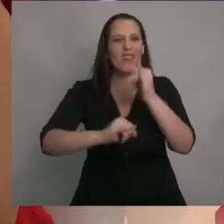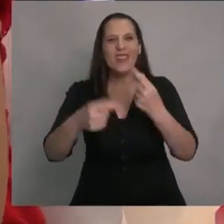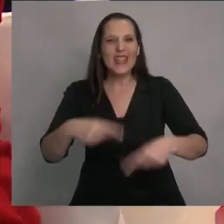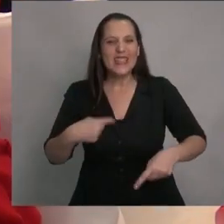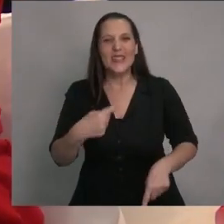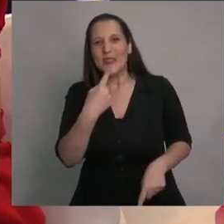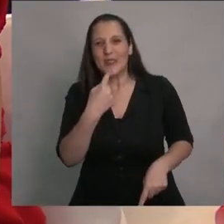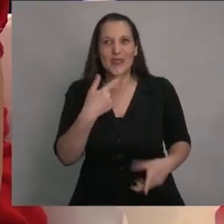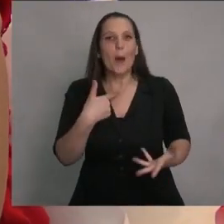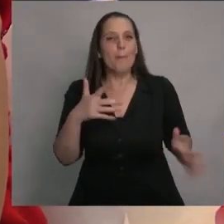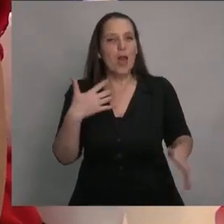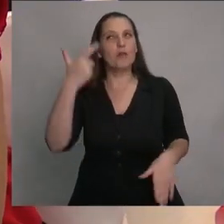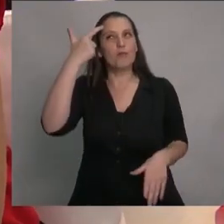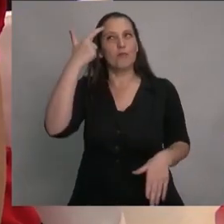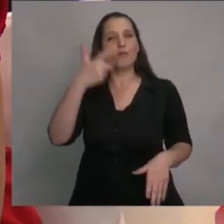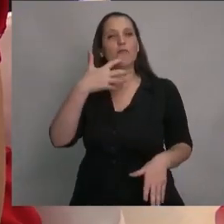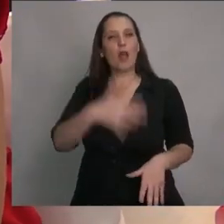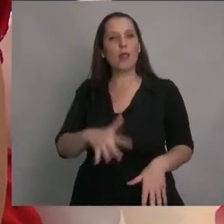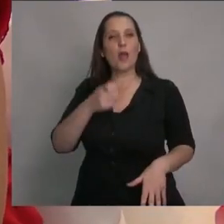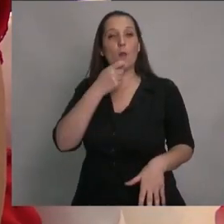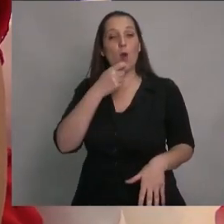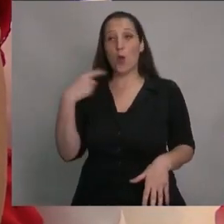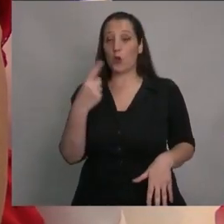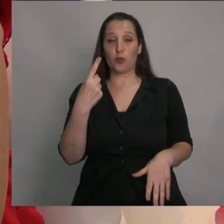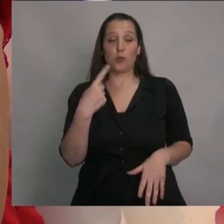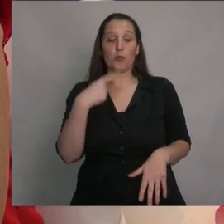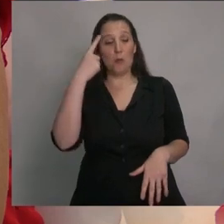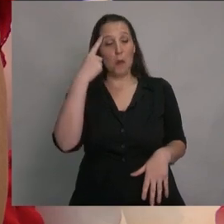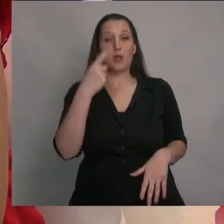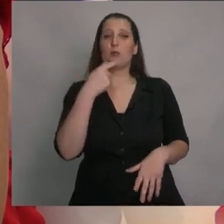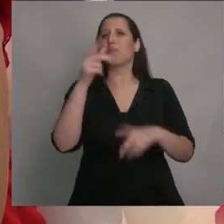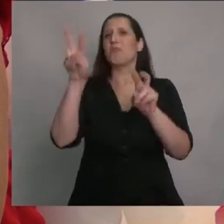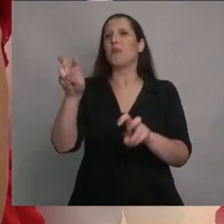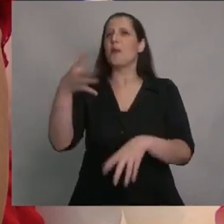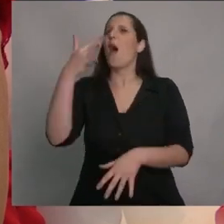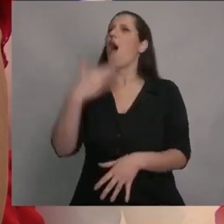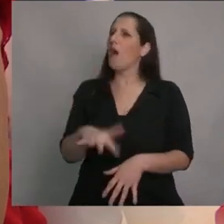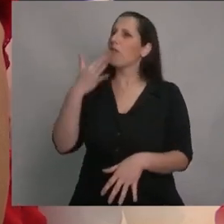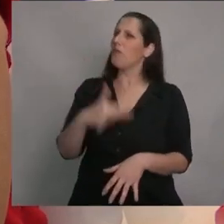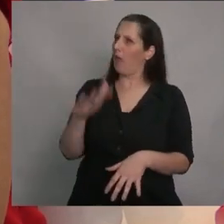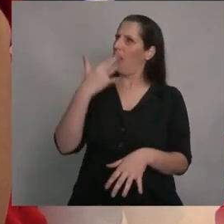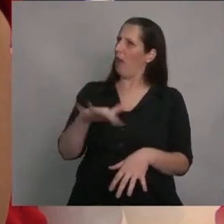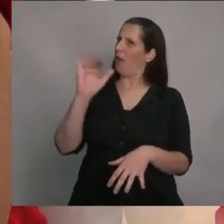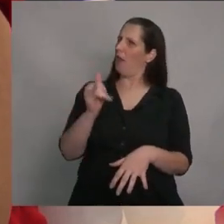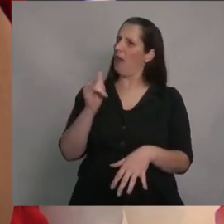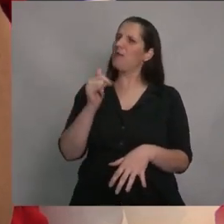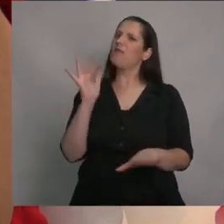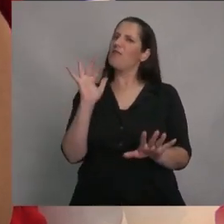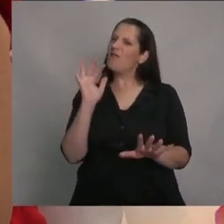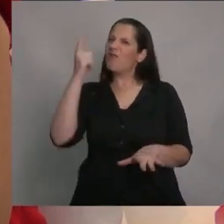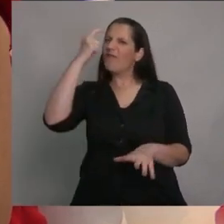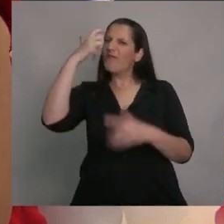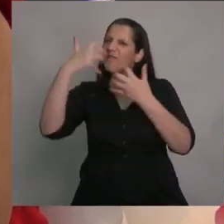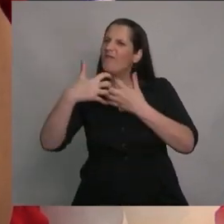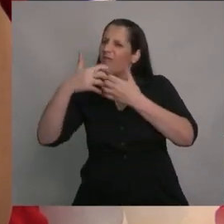entendí que cuando pensamos que hemos comprendido algo, después de observar y pensar mucho, tenemos la obligación